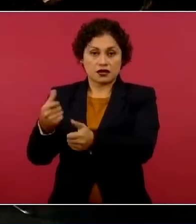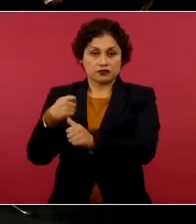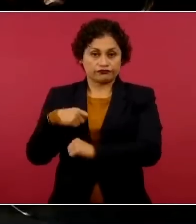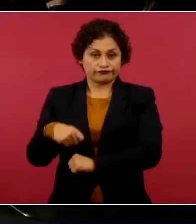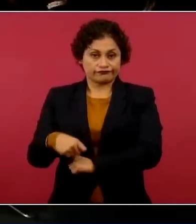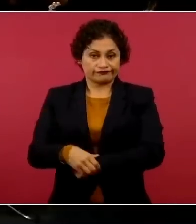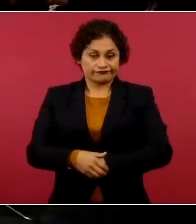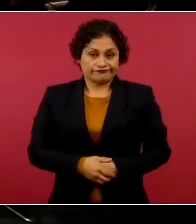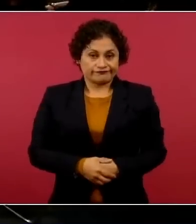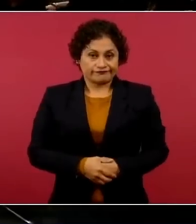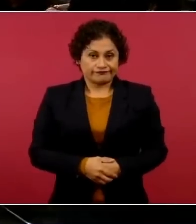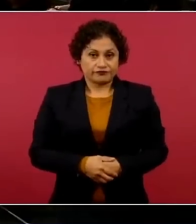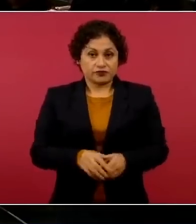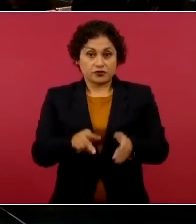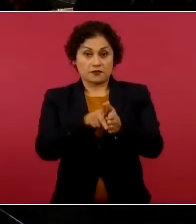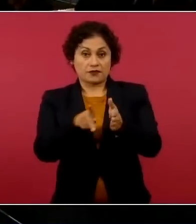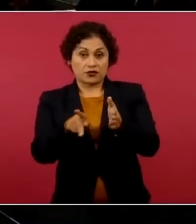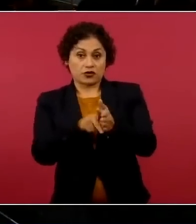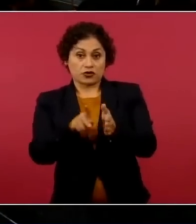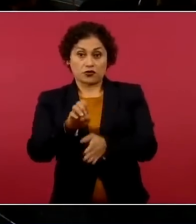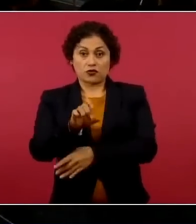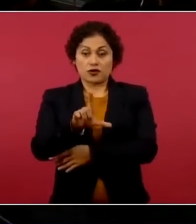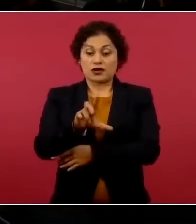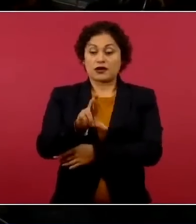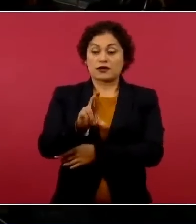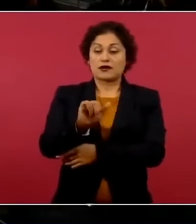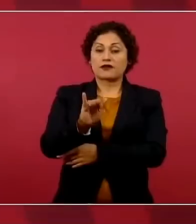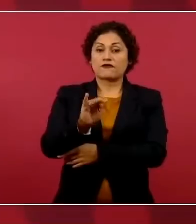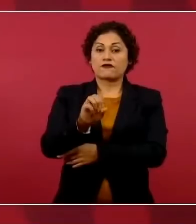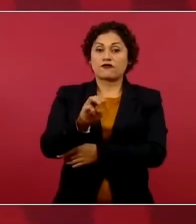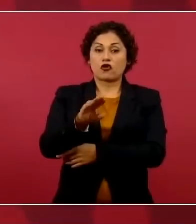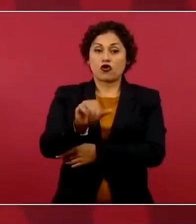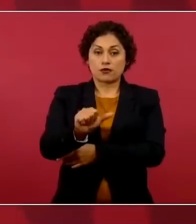Reforma empezó a pagar